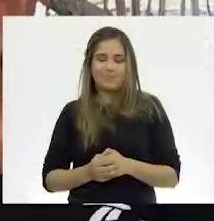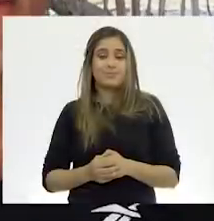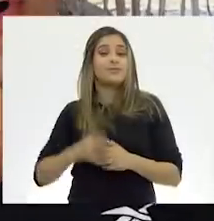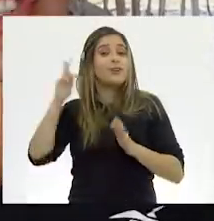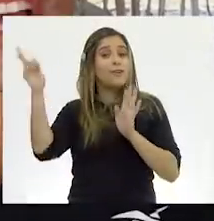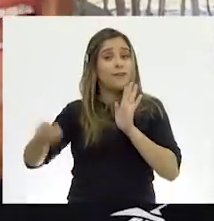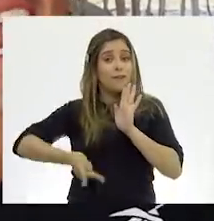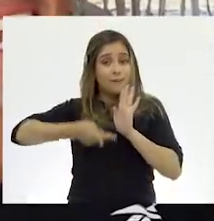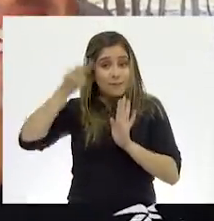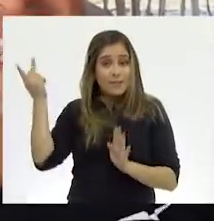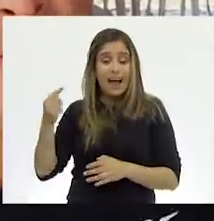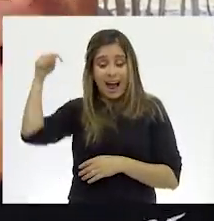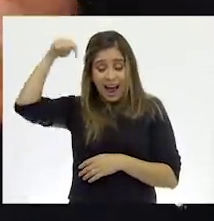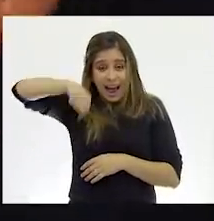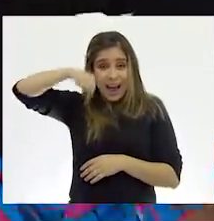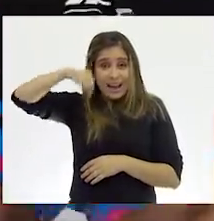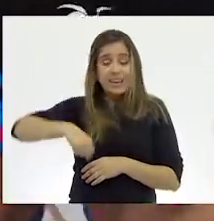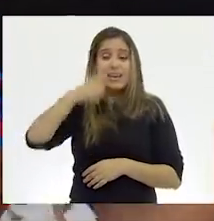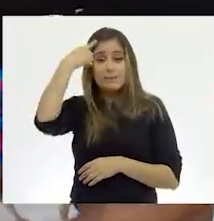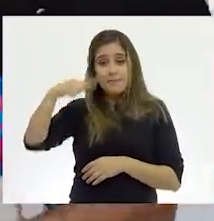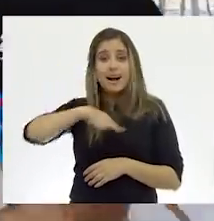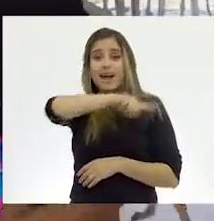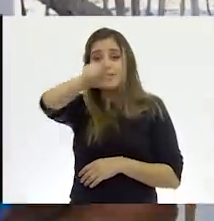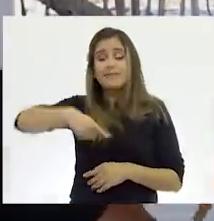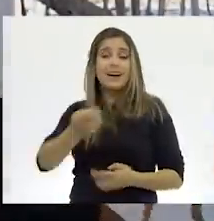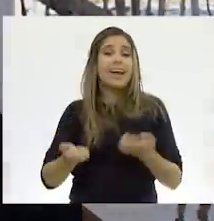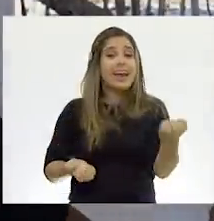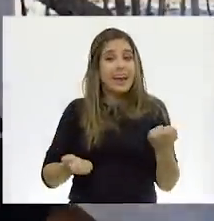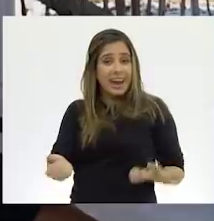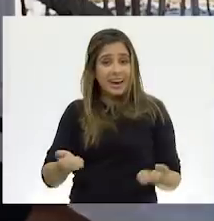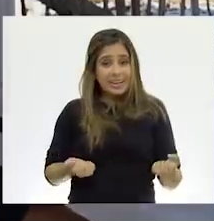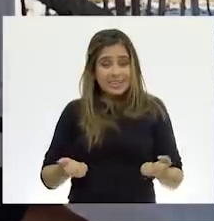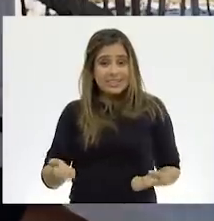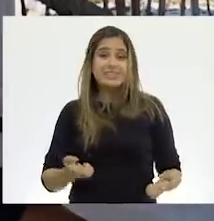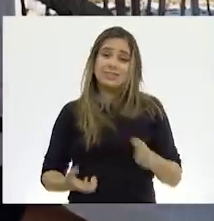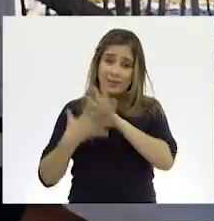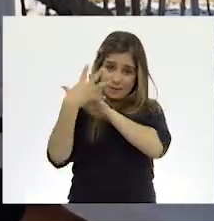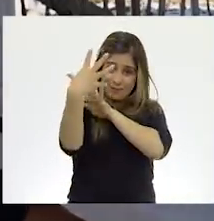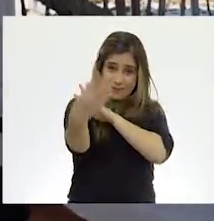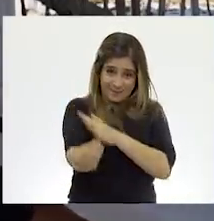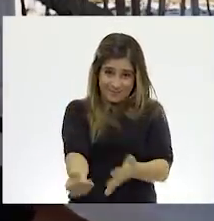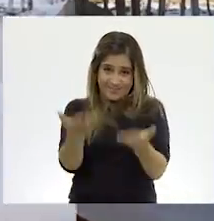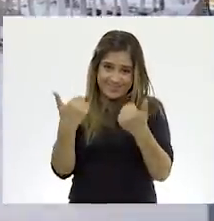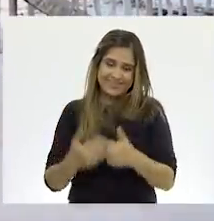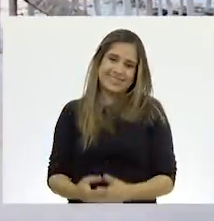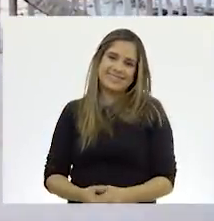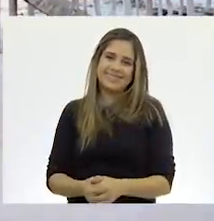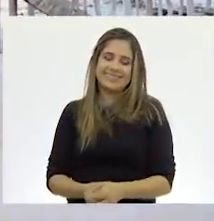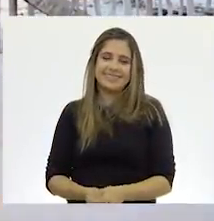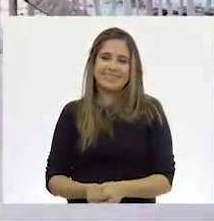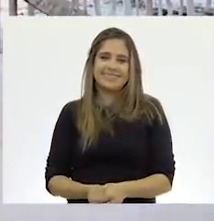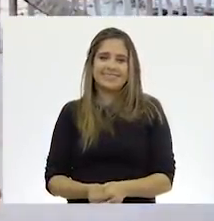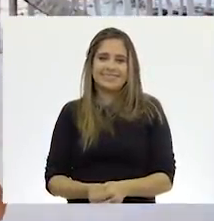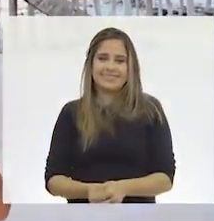nuevamente estamos en esta pausa activa. ¡Vamos a darle!